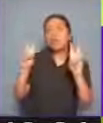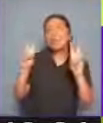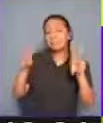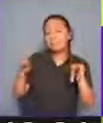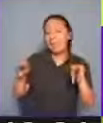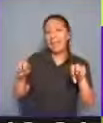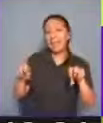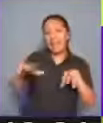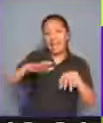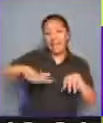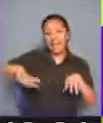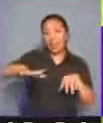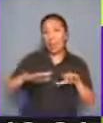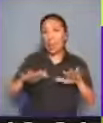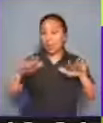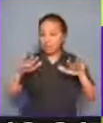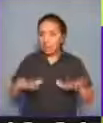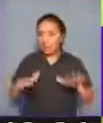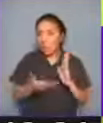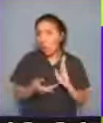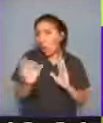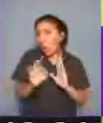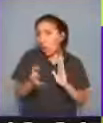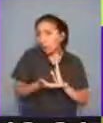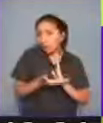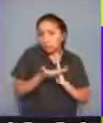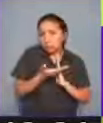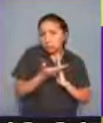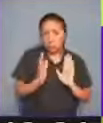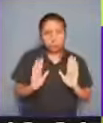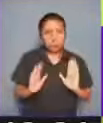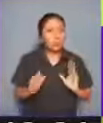lugar se mantiene se ha elevado el